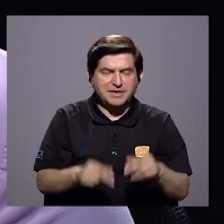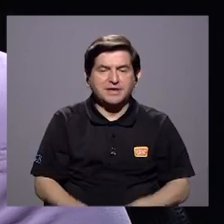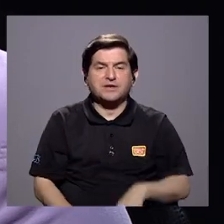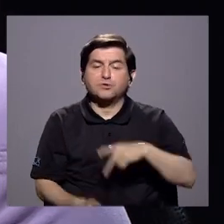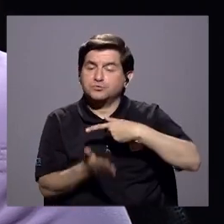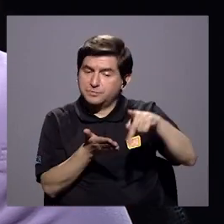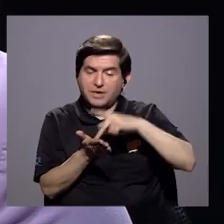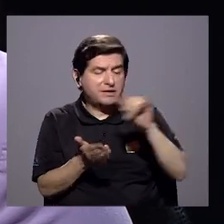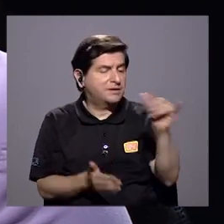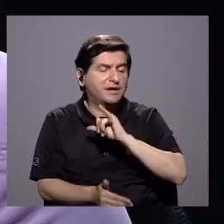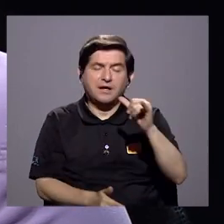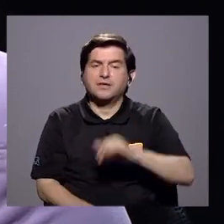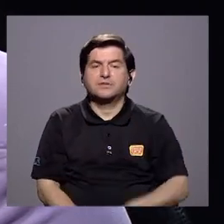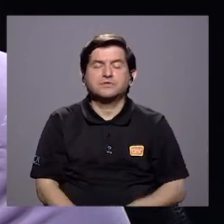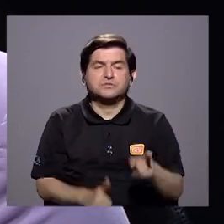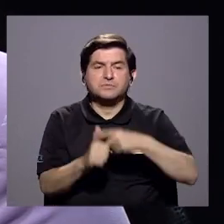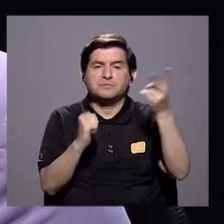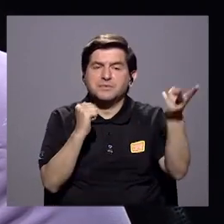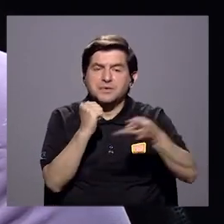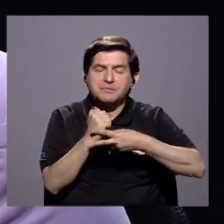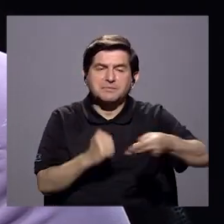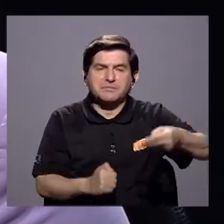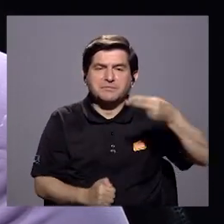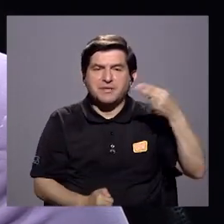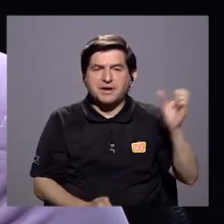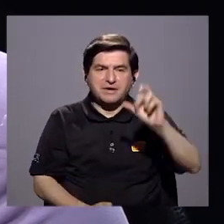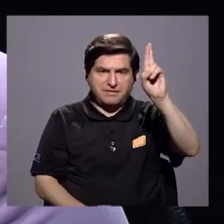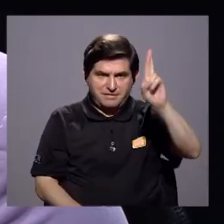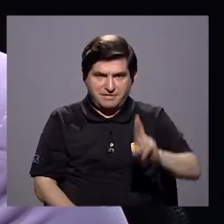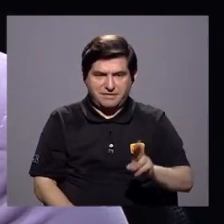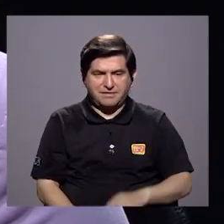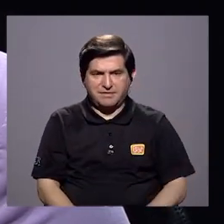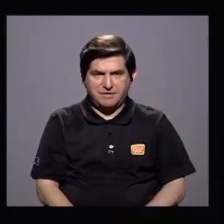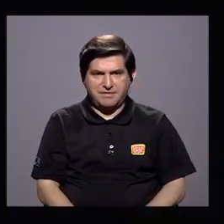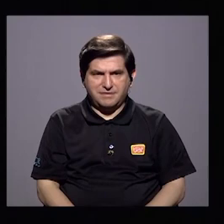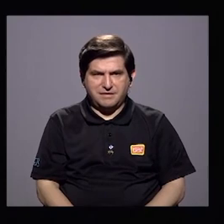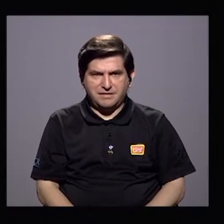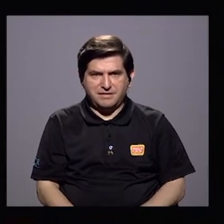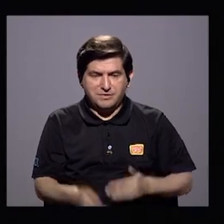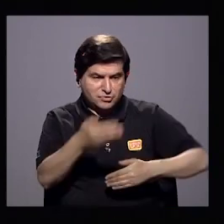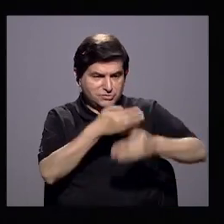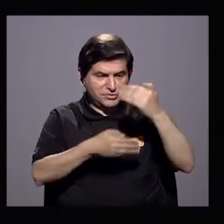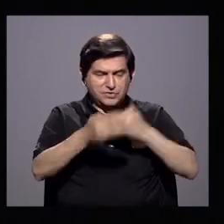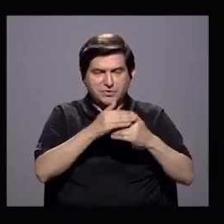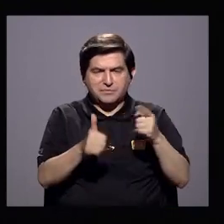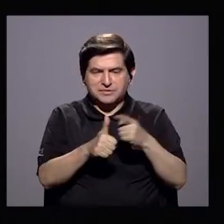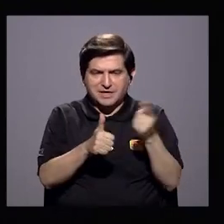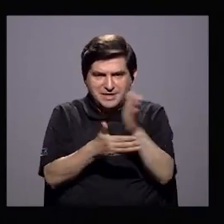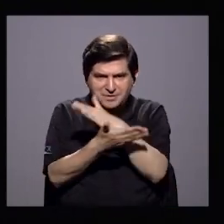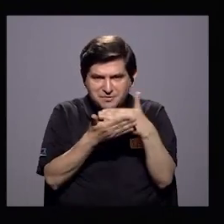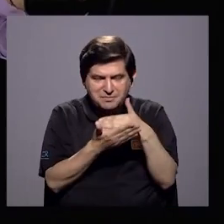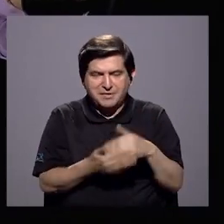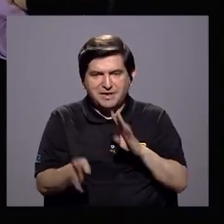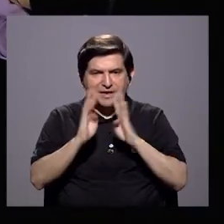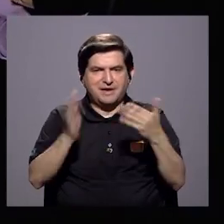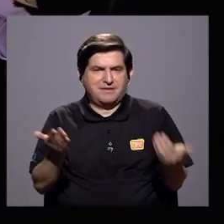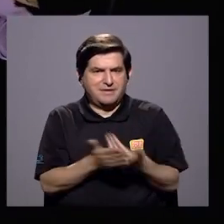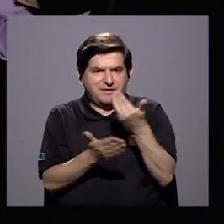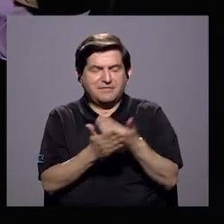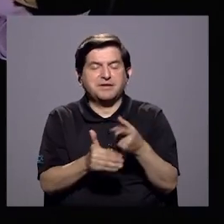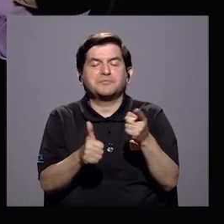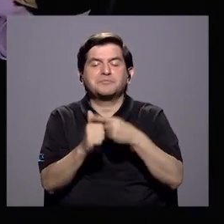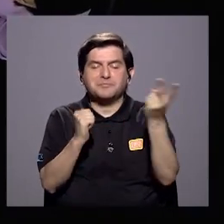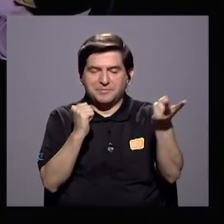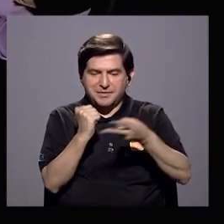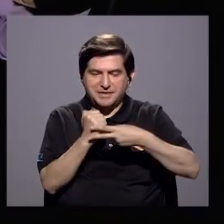tienen que ser pagados también. Es la primera vez en la historia de Costa Rica. Nos devolvemos al primer bloque en tema de modernización, sí, que lo explicaba. La primera vez en la